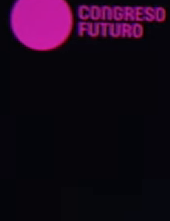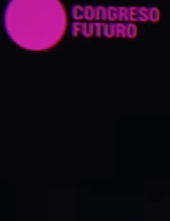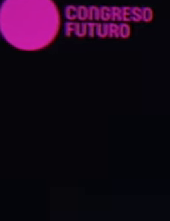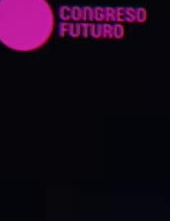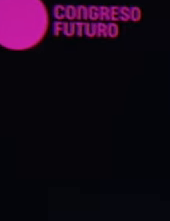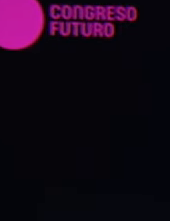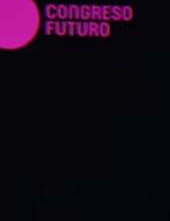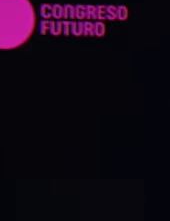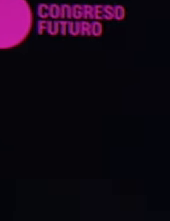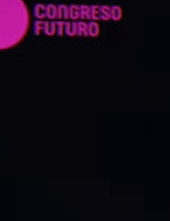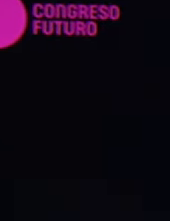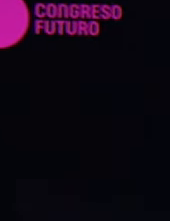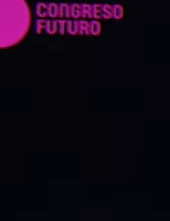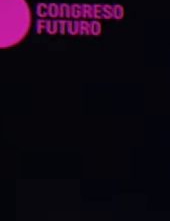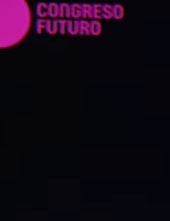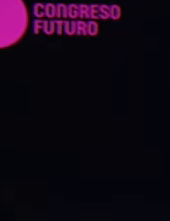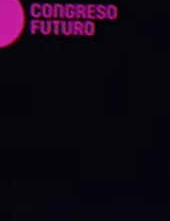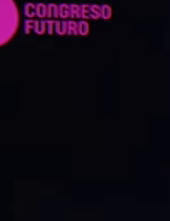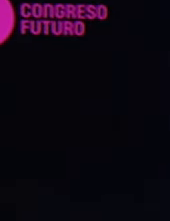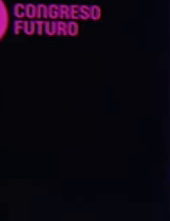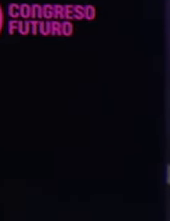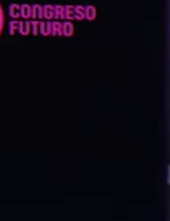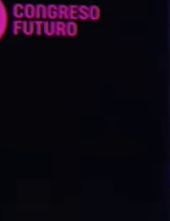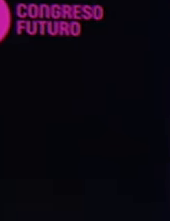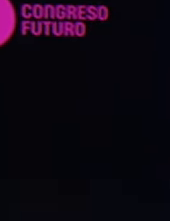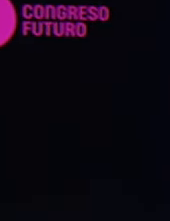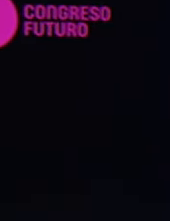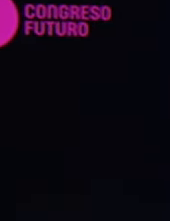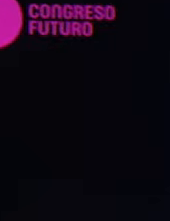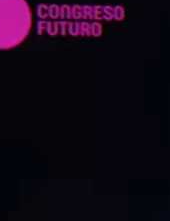Comencemos de acuerdo